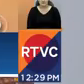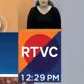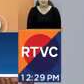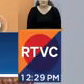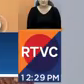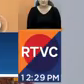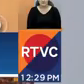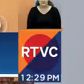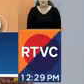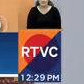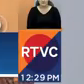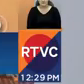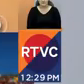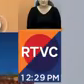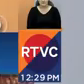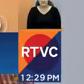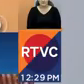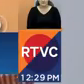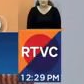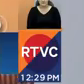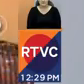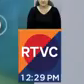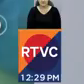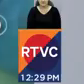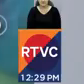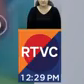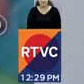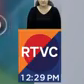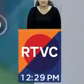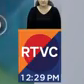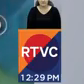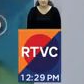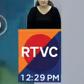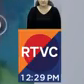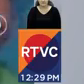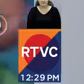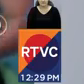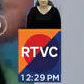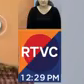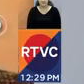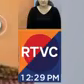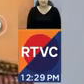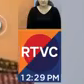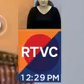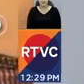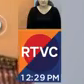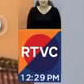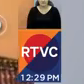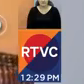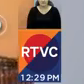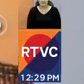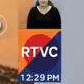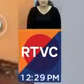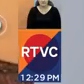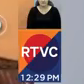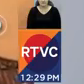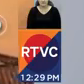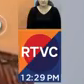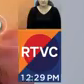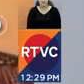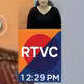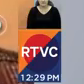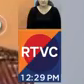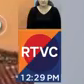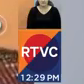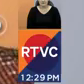tan grande también, que casi no entiende de eso. Por eso perdóneme si no hago